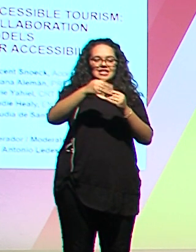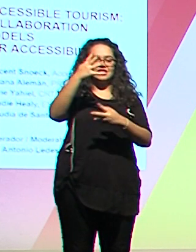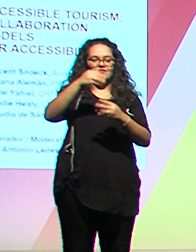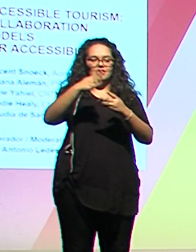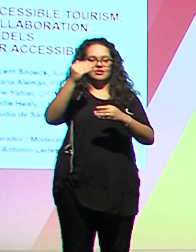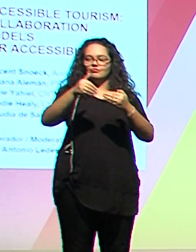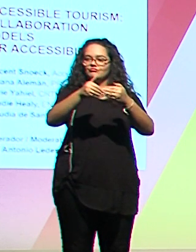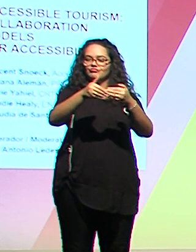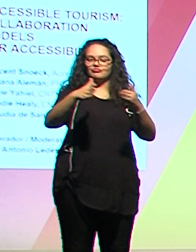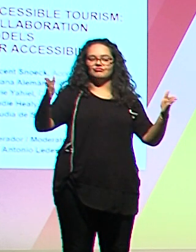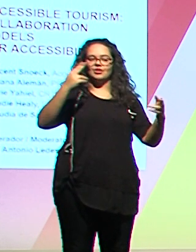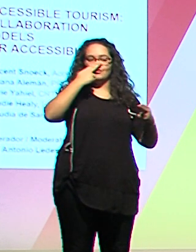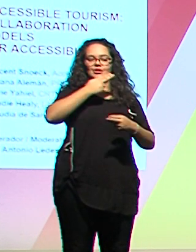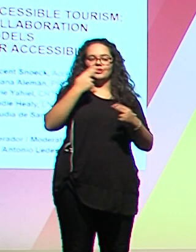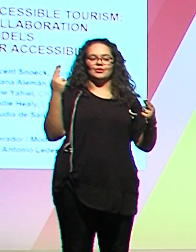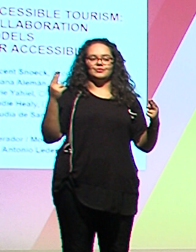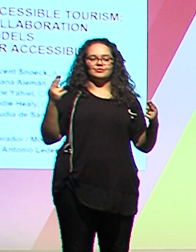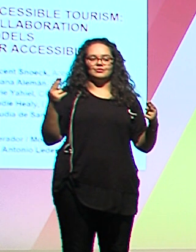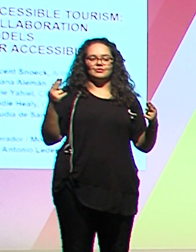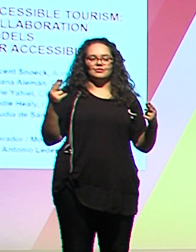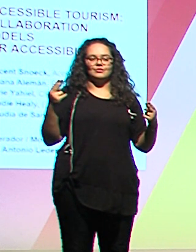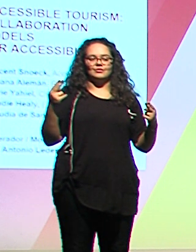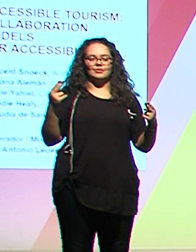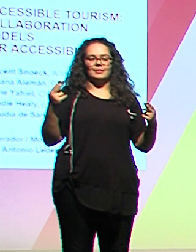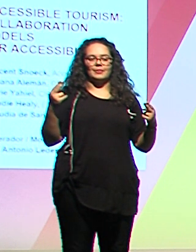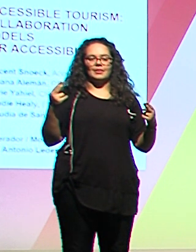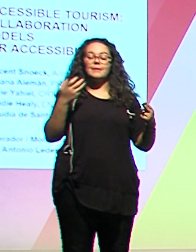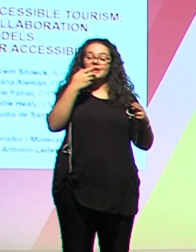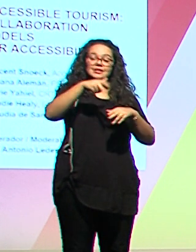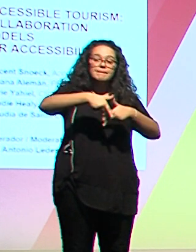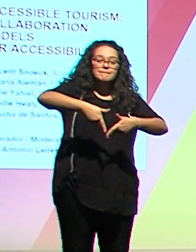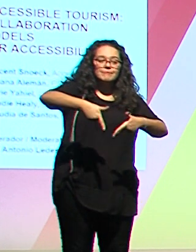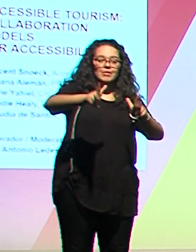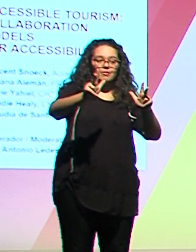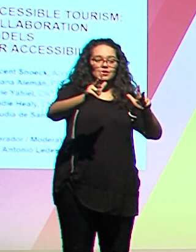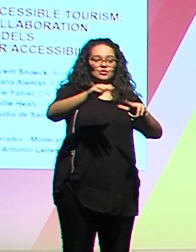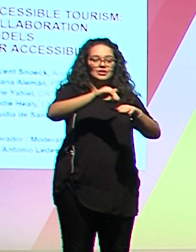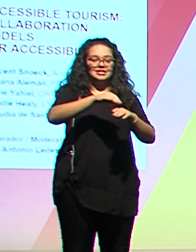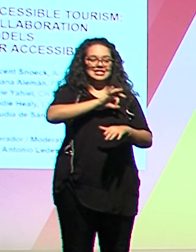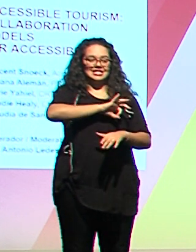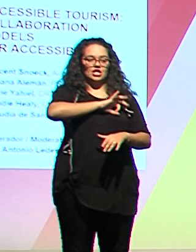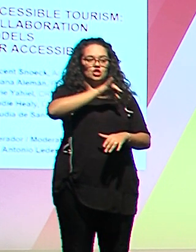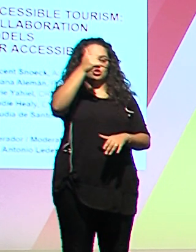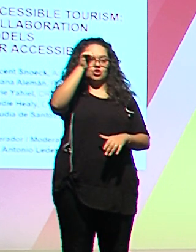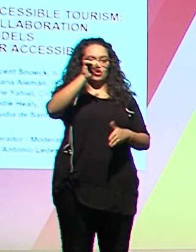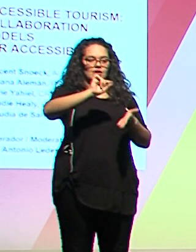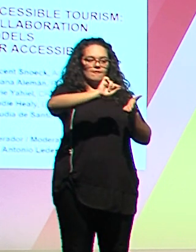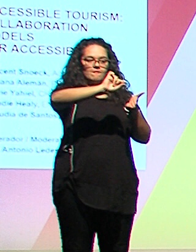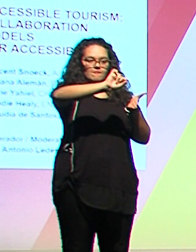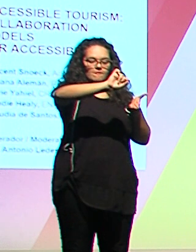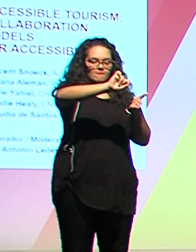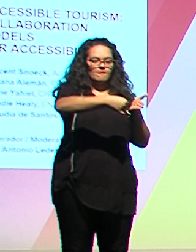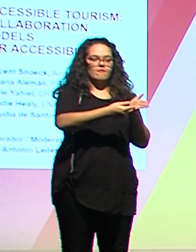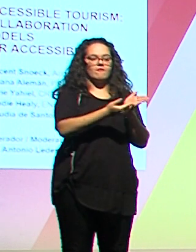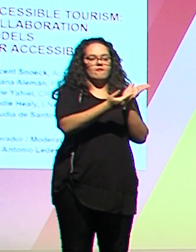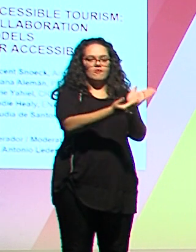abra al público. Y para que ese permiso se haya dado, ese señor que firma, me imagino,